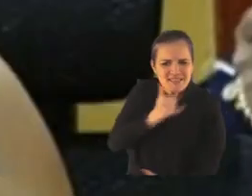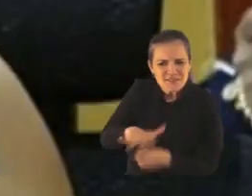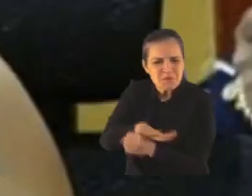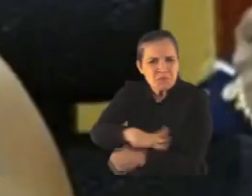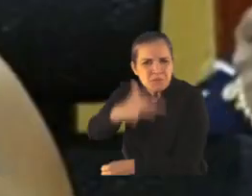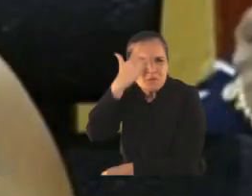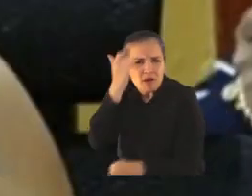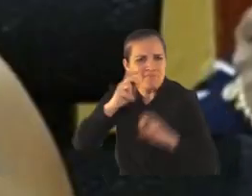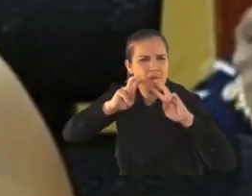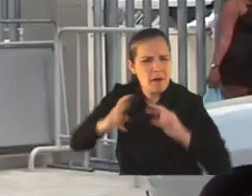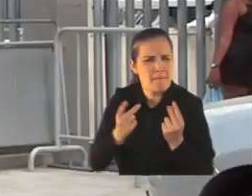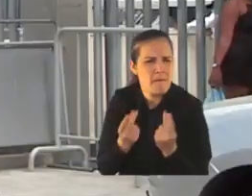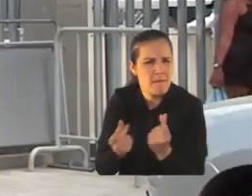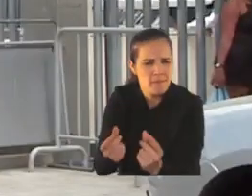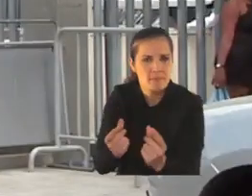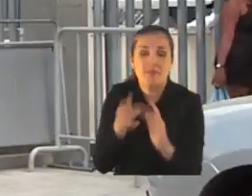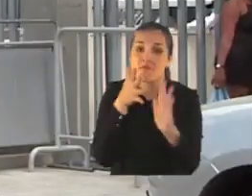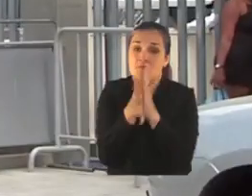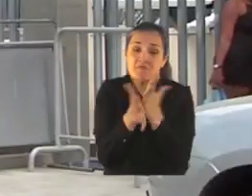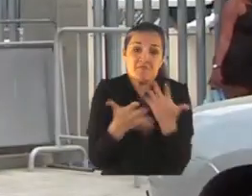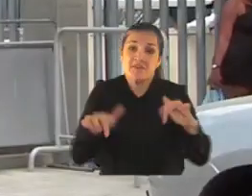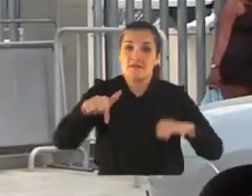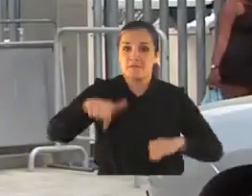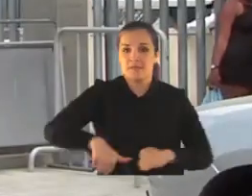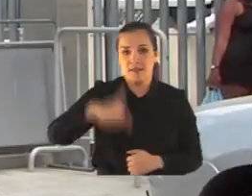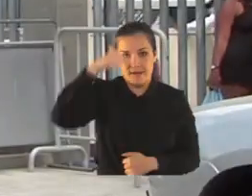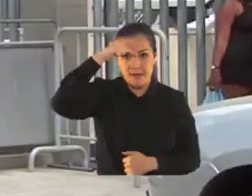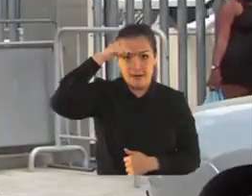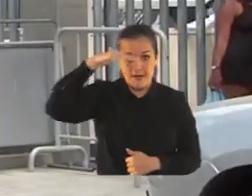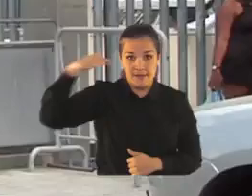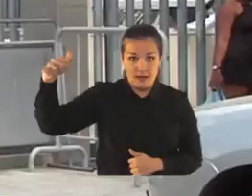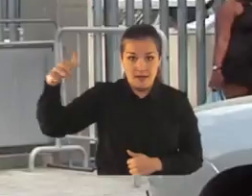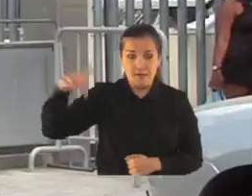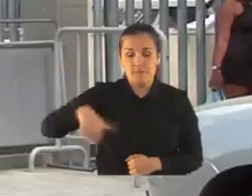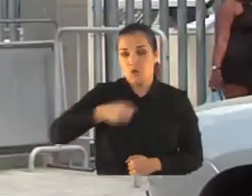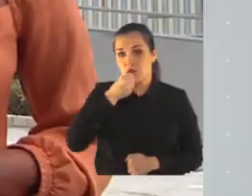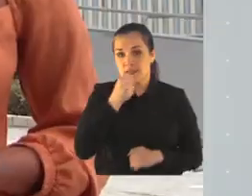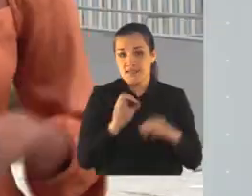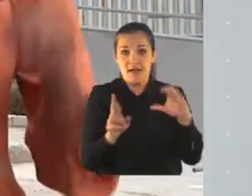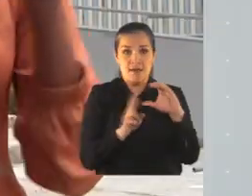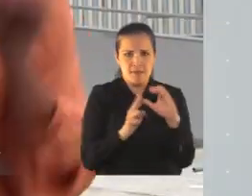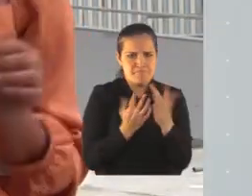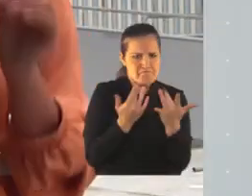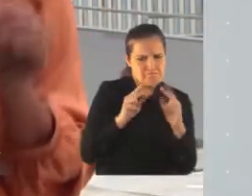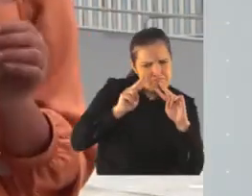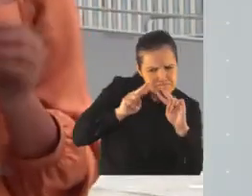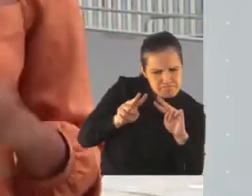pasó. Por el momento, Sergio, esa es toda la información que registramos desde Cartagena. Aquí en Noticias RCN vamos a estar